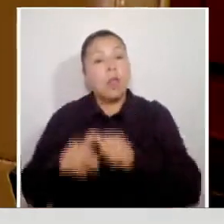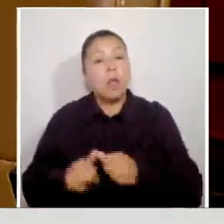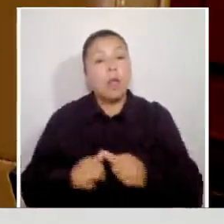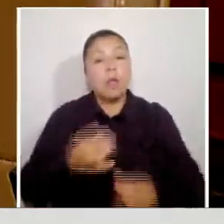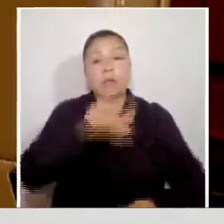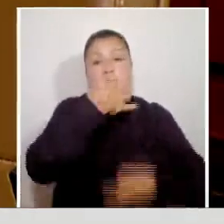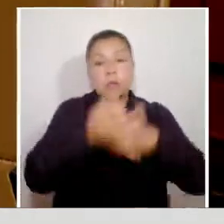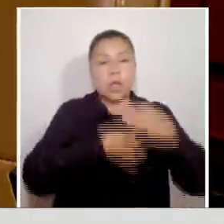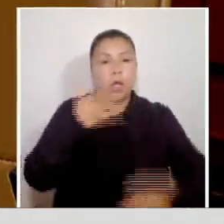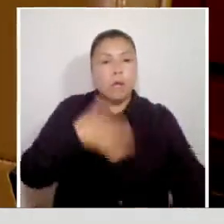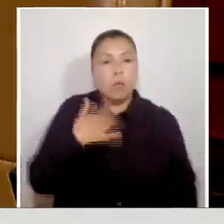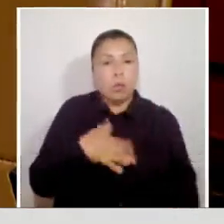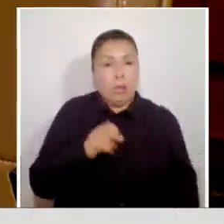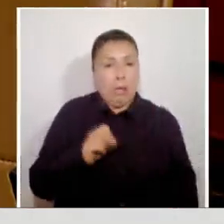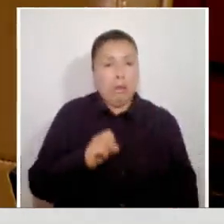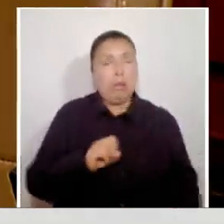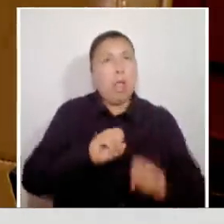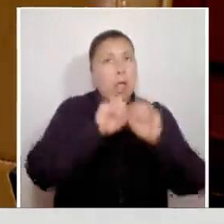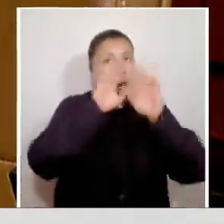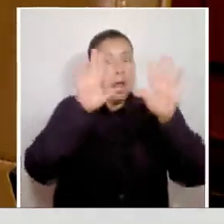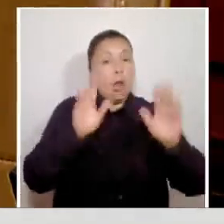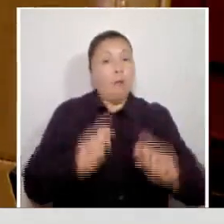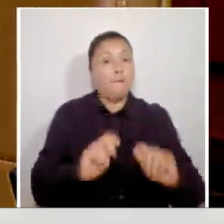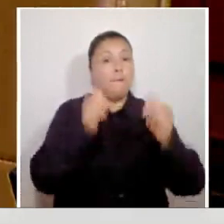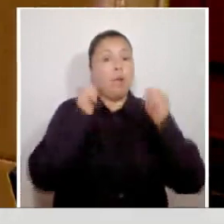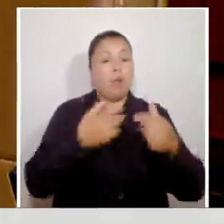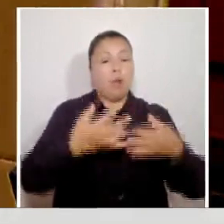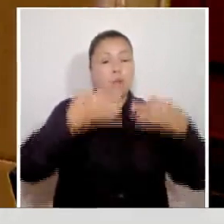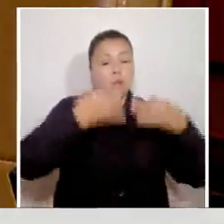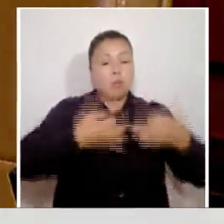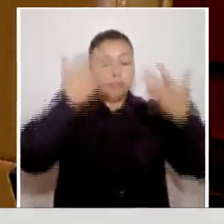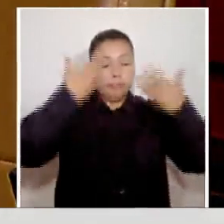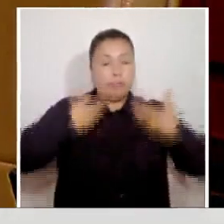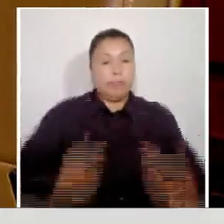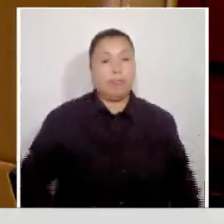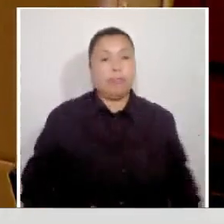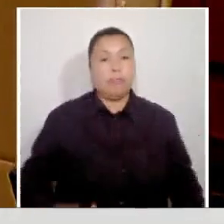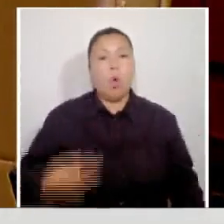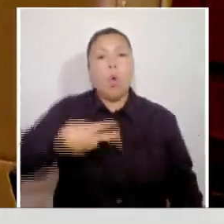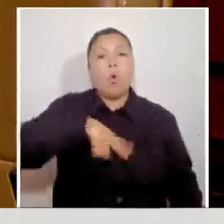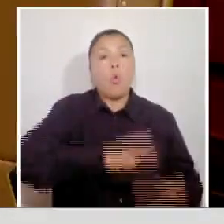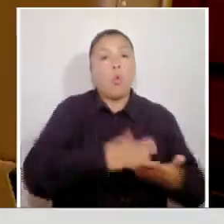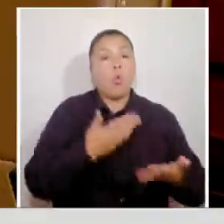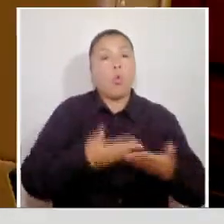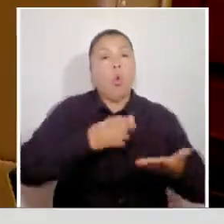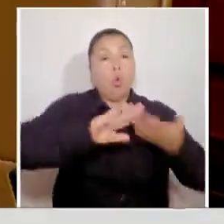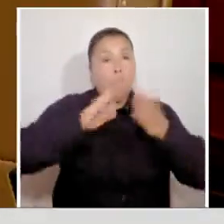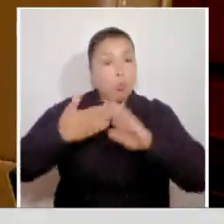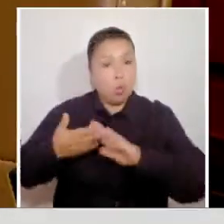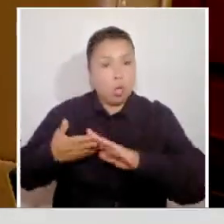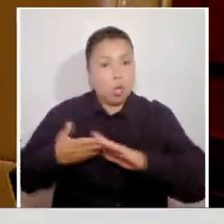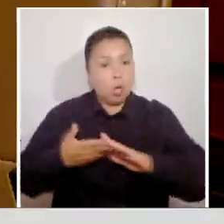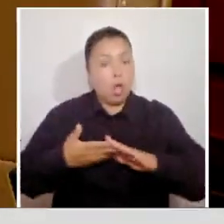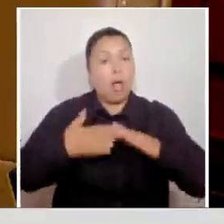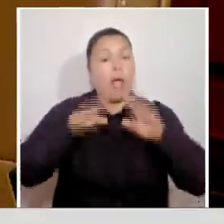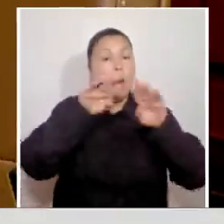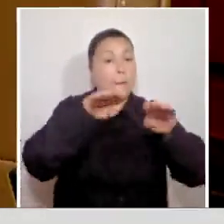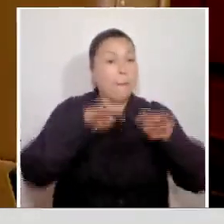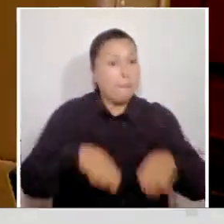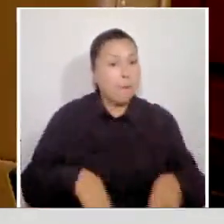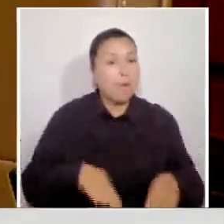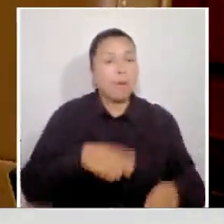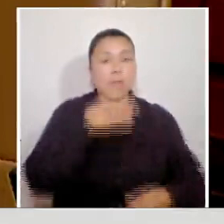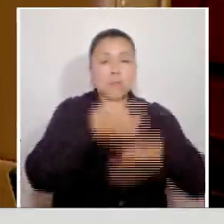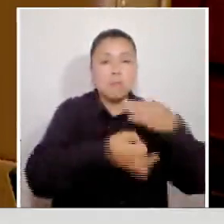claro de que valoramos su seguridad y su vida tanto como ellos valoran el bienestar de sus comunidades Asimismo proponemos